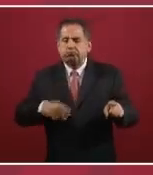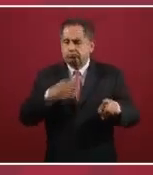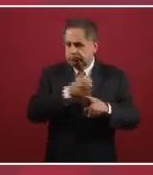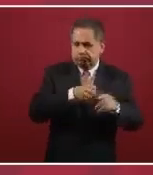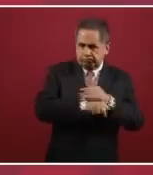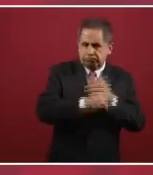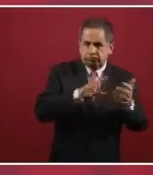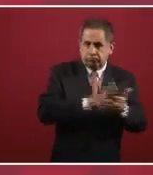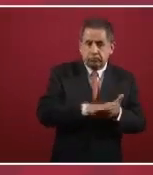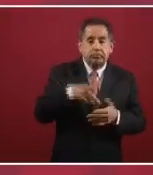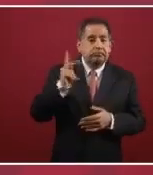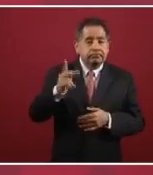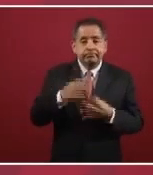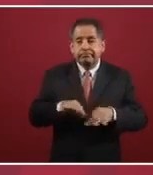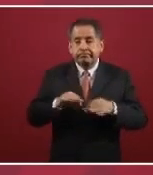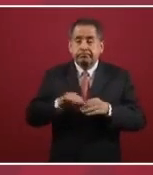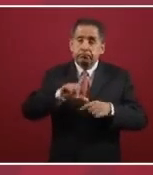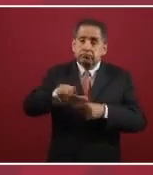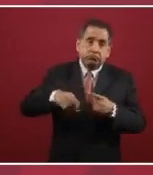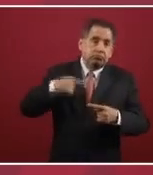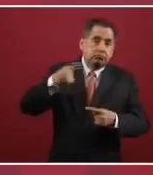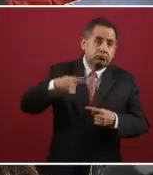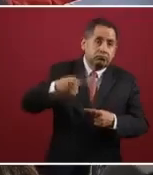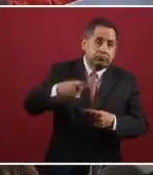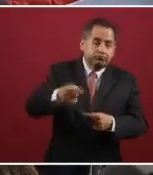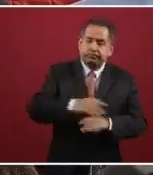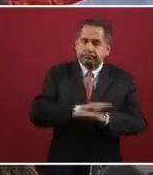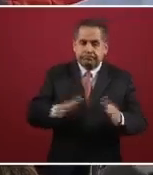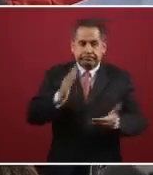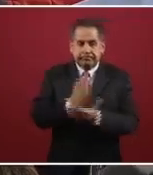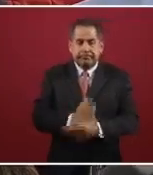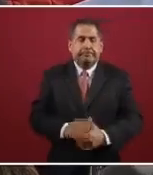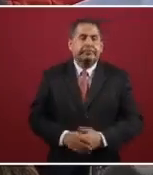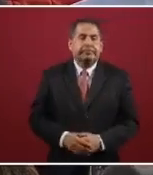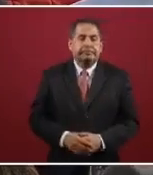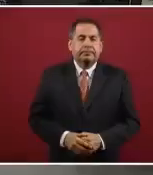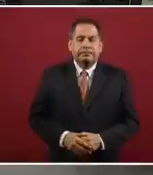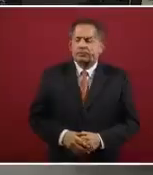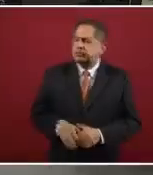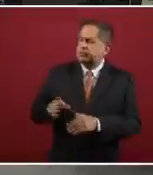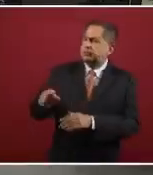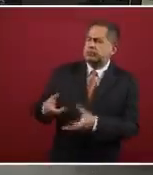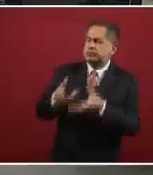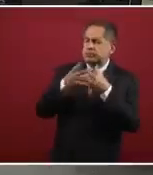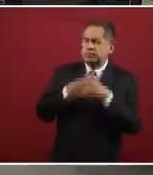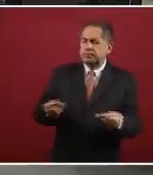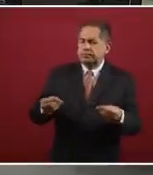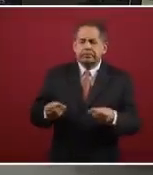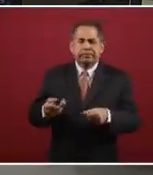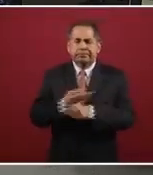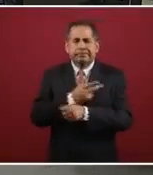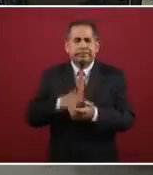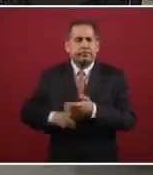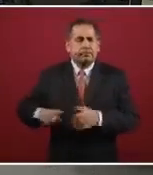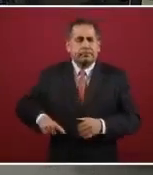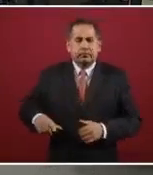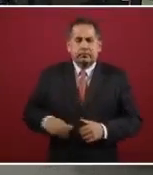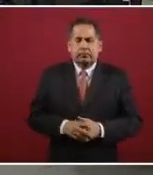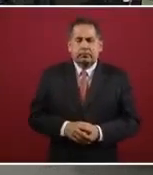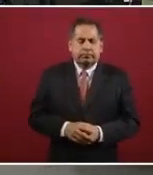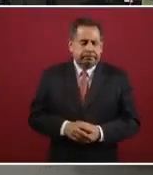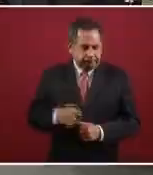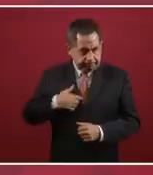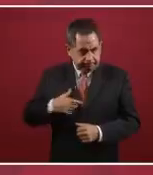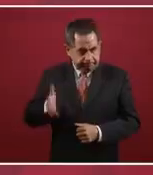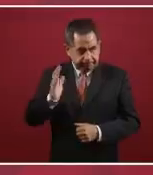esto no vuelva a suceder en el país. ¿Y la desaparición forzada? ¿Cuál es el pronunciamiento del gobierno actual? Lo señalé